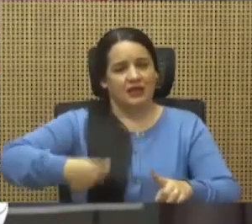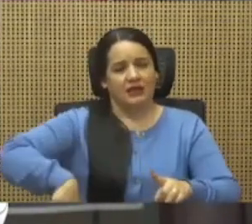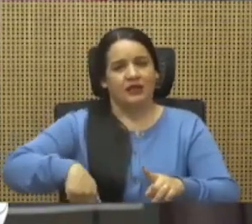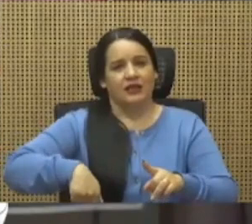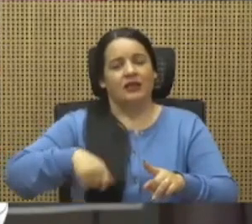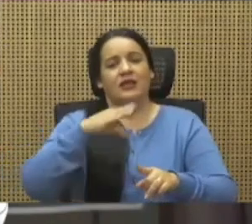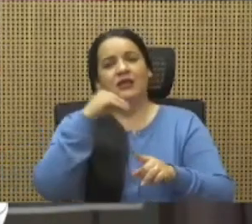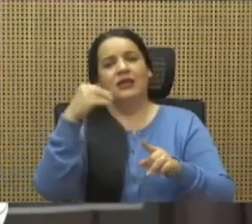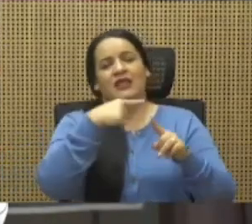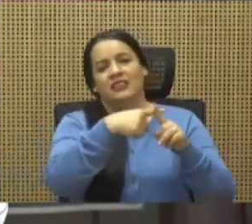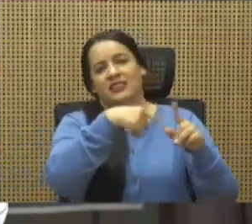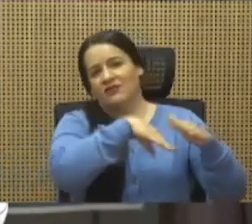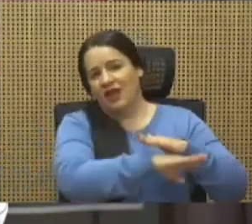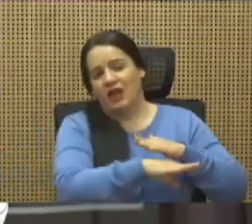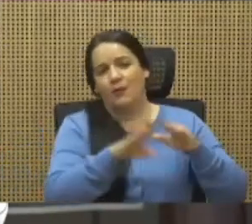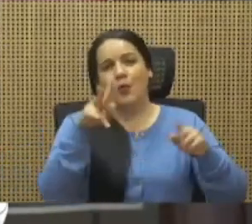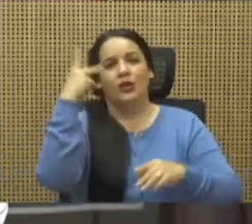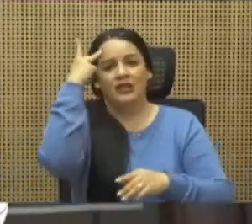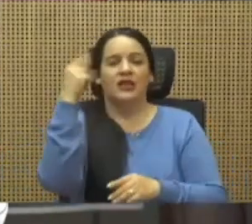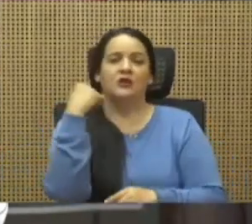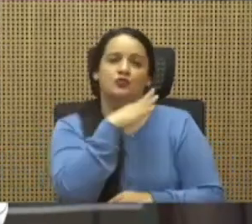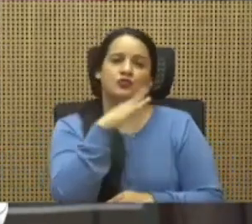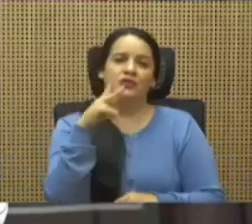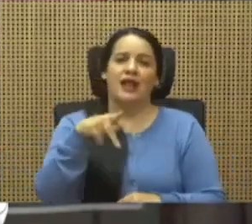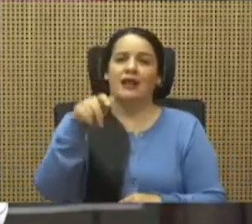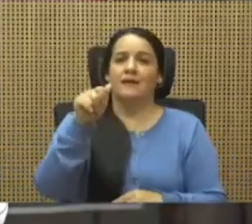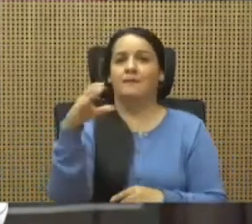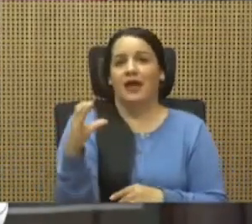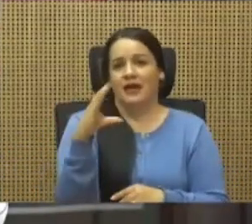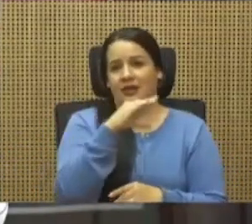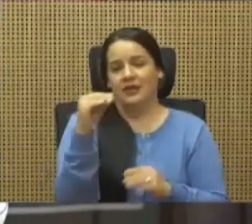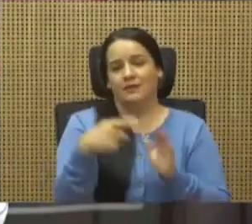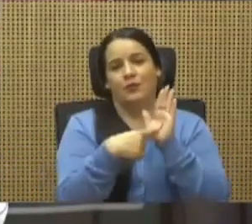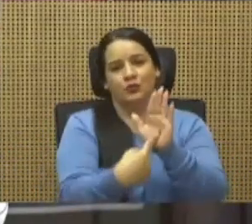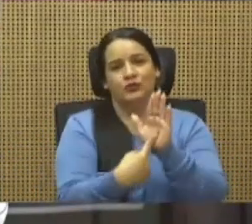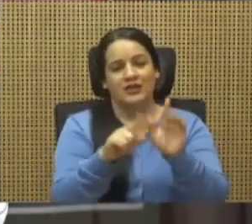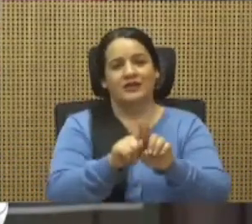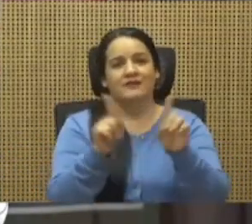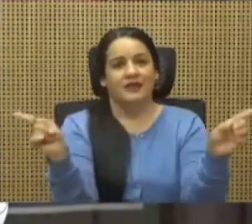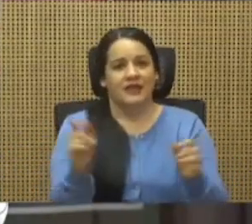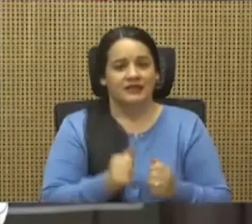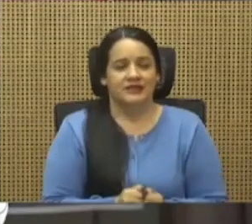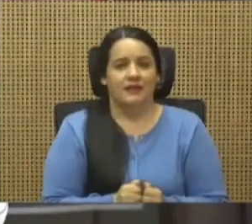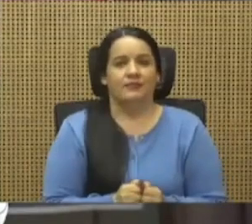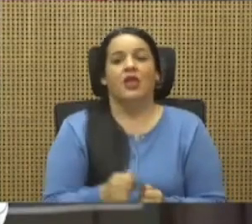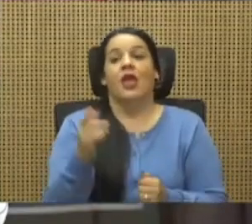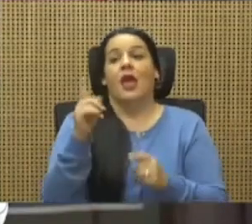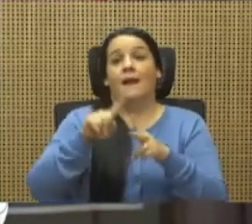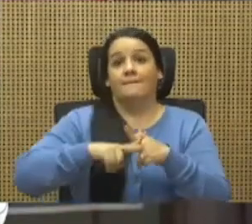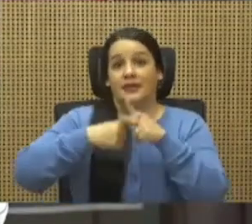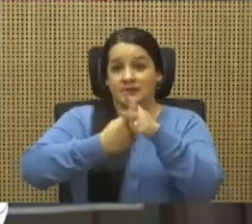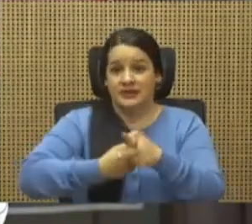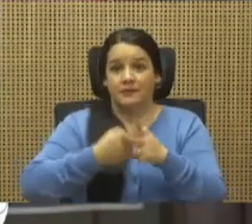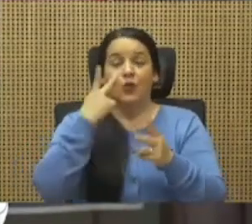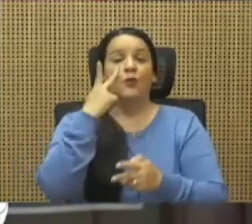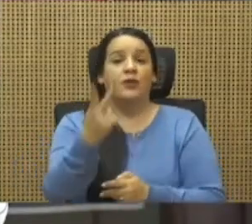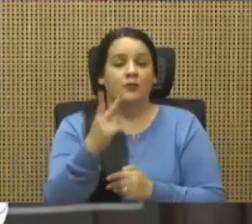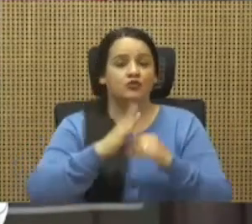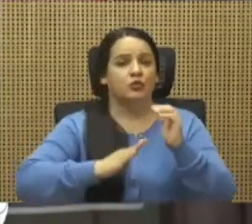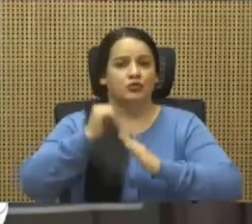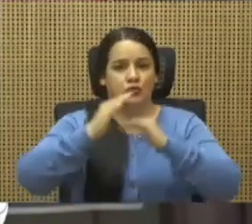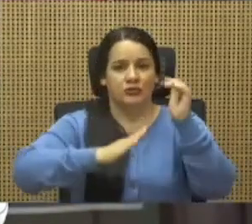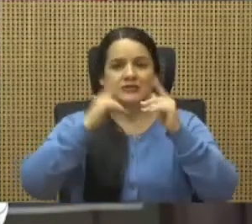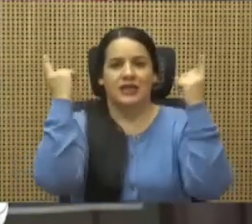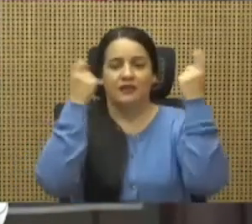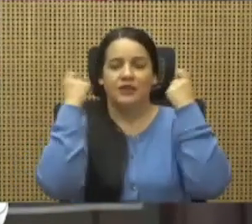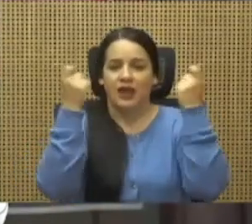la diferencia. Aunque reconozco que en un principio vimos una actitud constructiva, celebramos los discursos del gobierno en una línea diferente